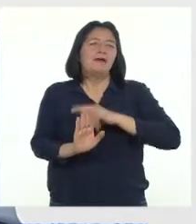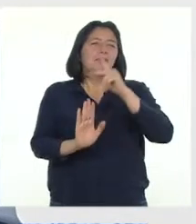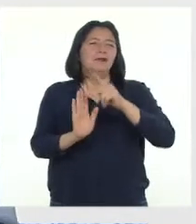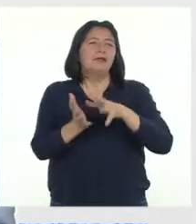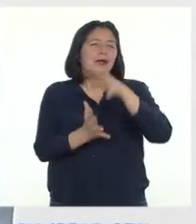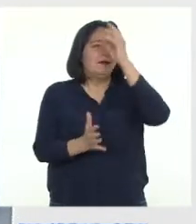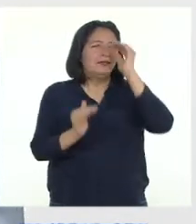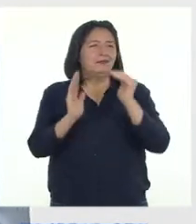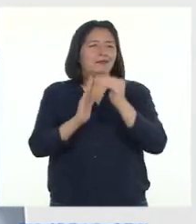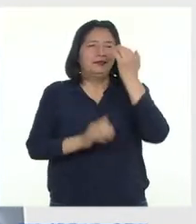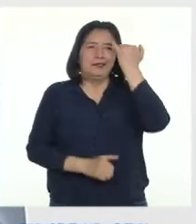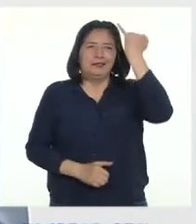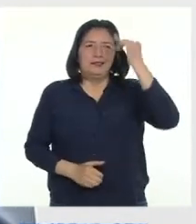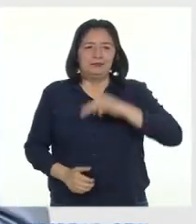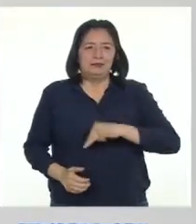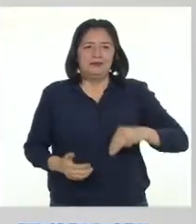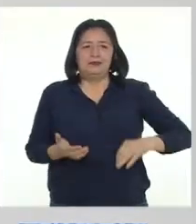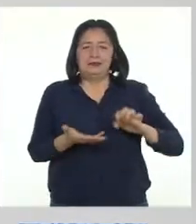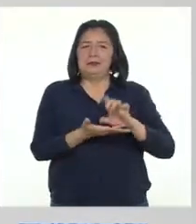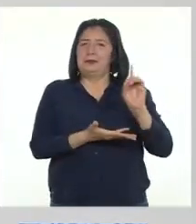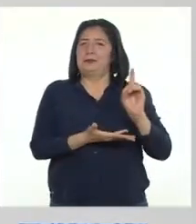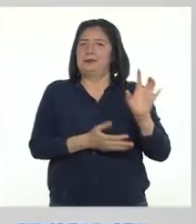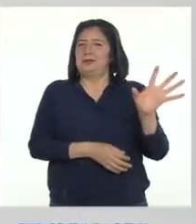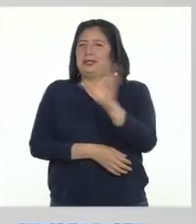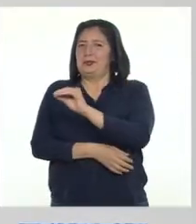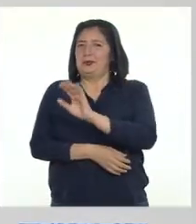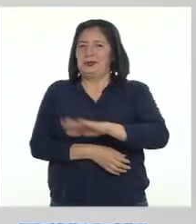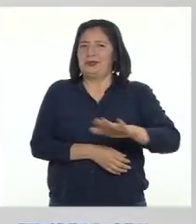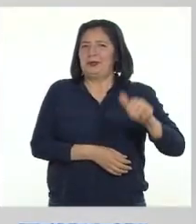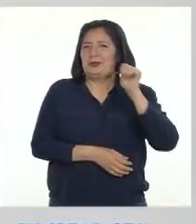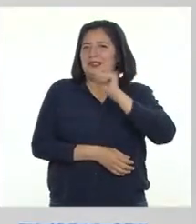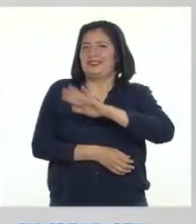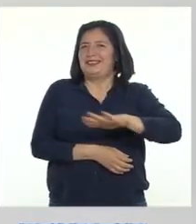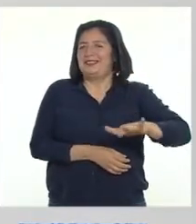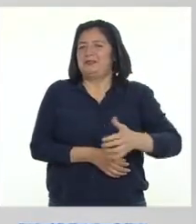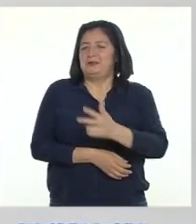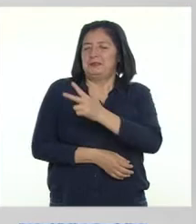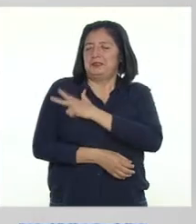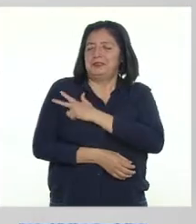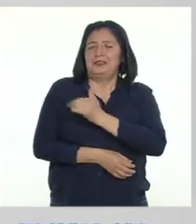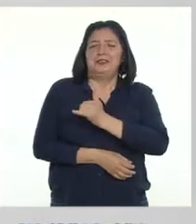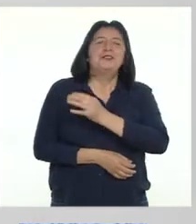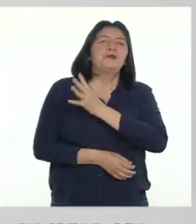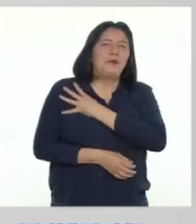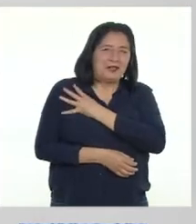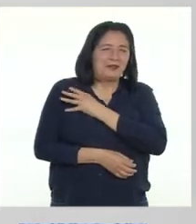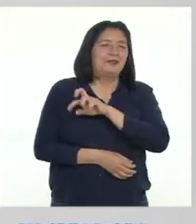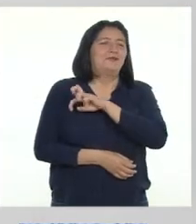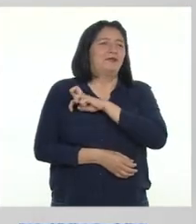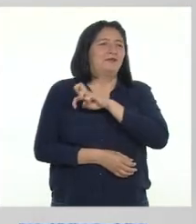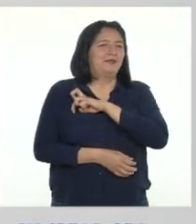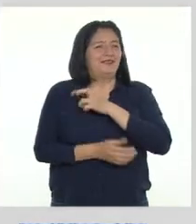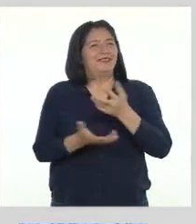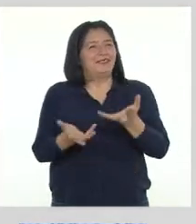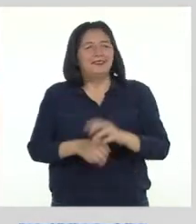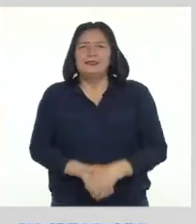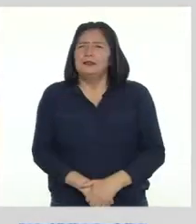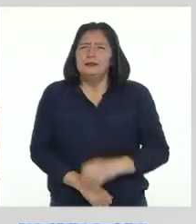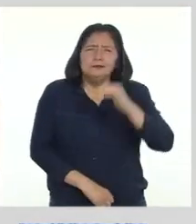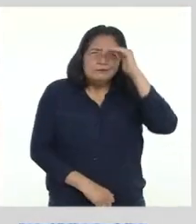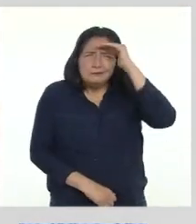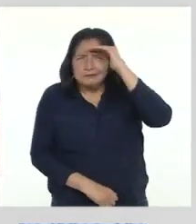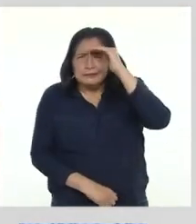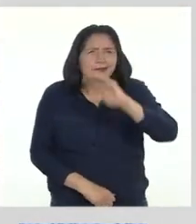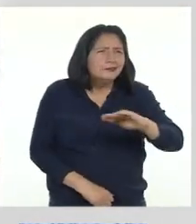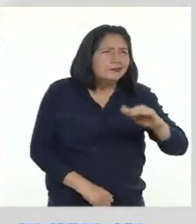una iniciativa del Ministerio de Educación para todas las chicas y chicos de tercer y cuarto grado de primaria. ¿Están